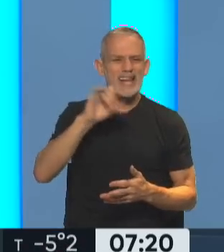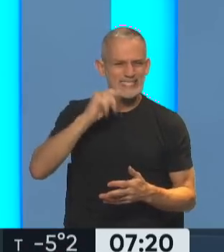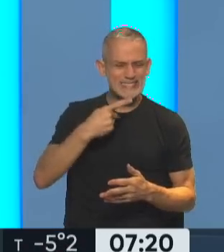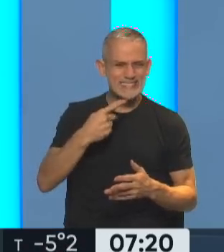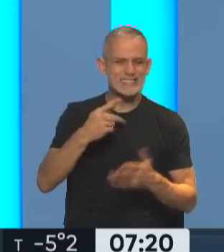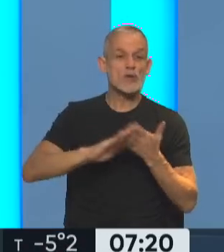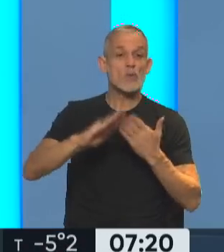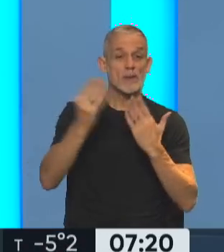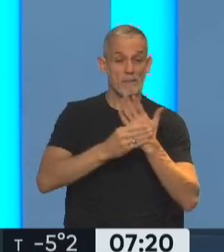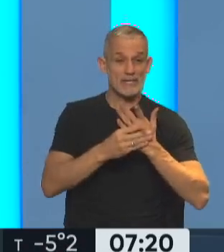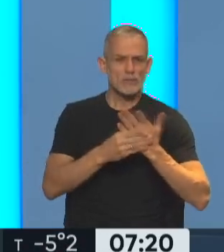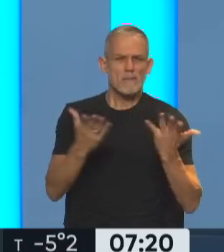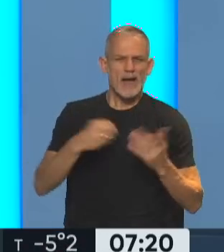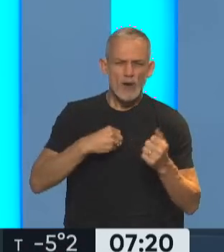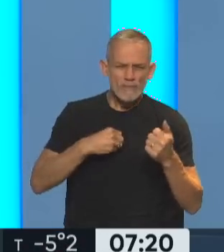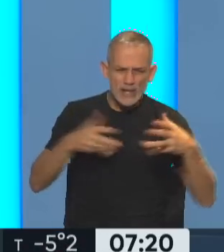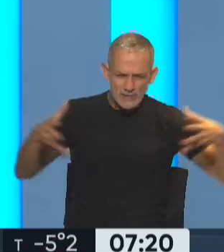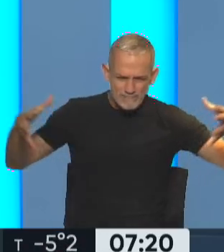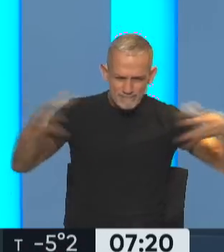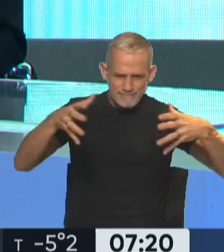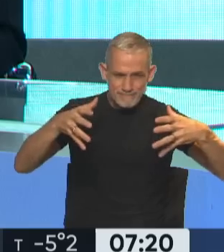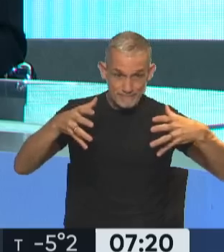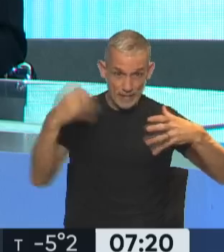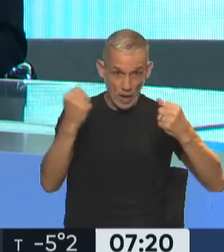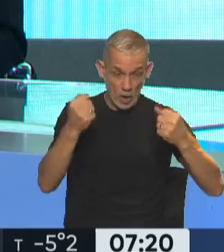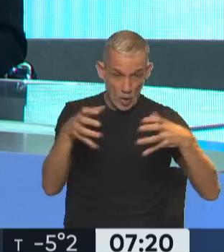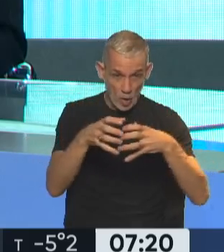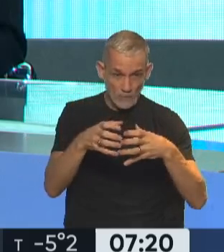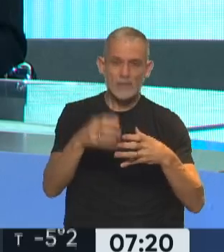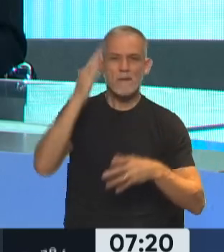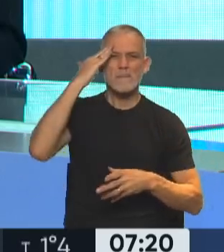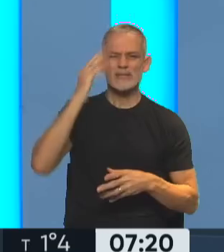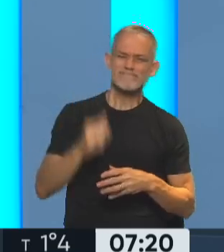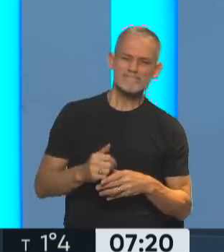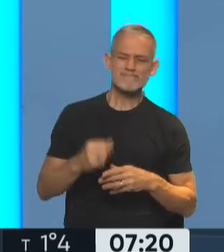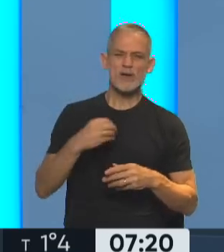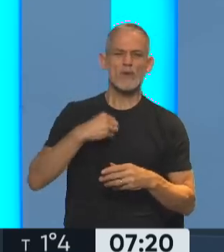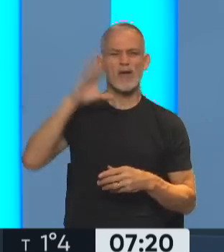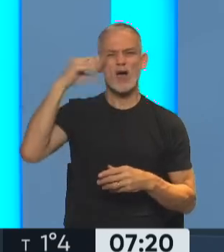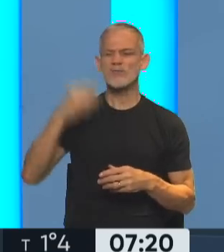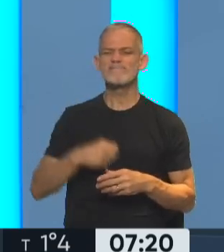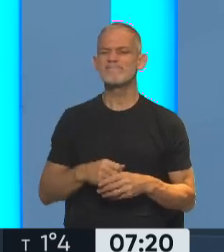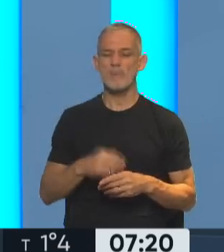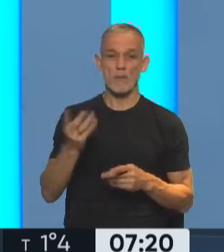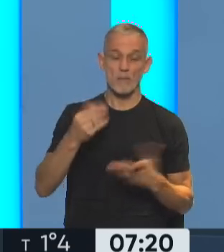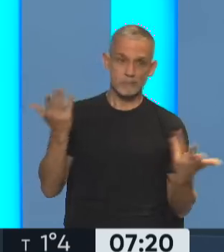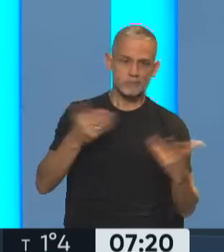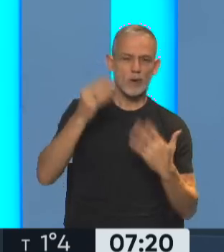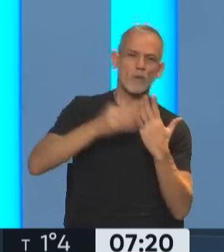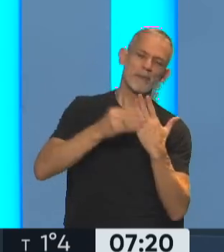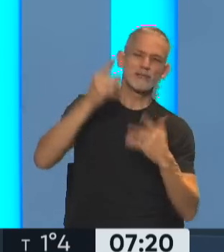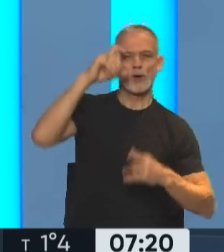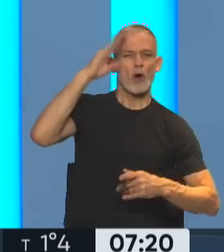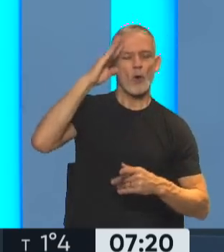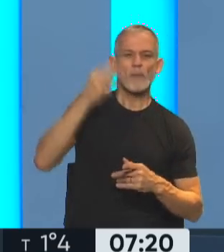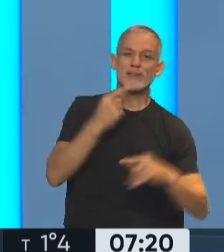primero tener la confianza de todo en el equipo económico. Martín Guzmán no tenía confianza de Cristina. Martín Guzmán podía decirle a Cristina 2